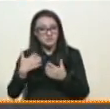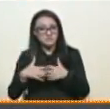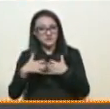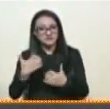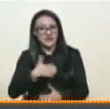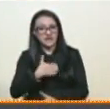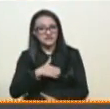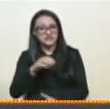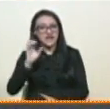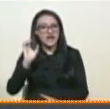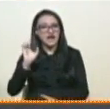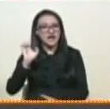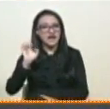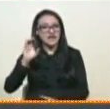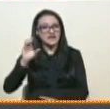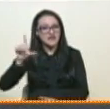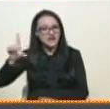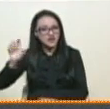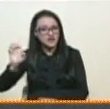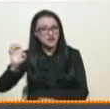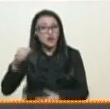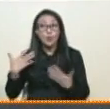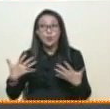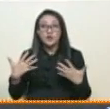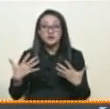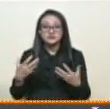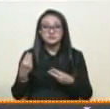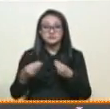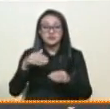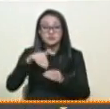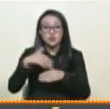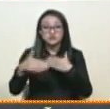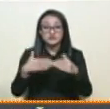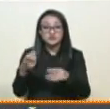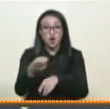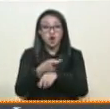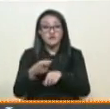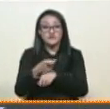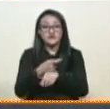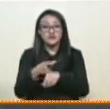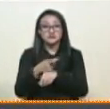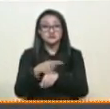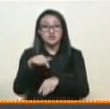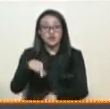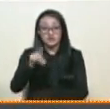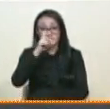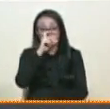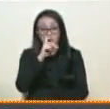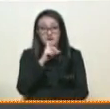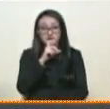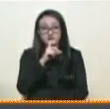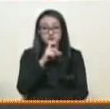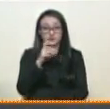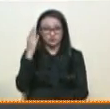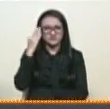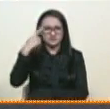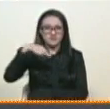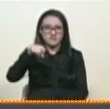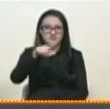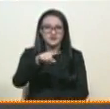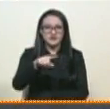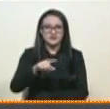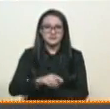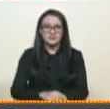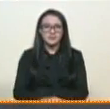con nosotros en el tema biométrico, la urgencia que tenemos para hacer este proceso electoral, tal cual como ustedes saben,